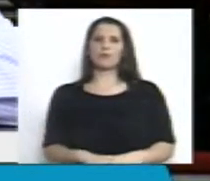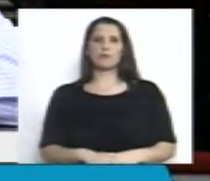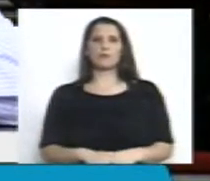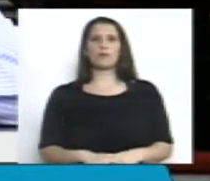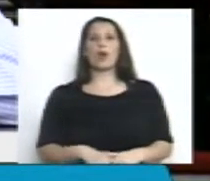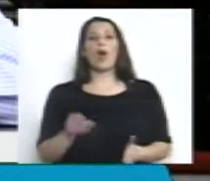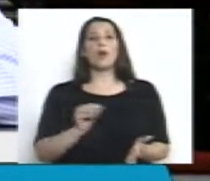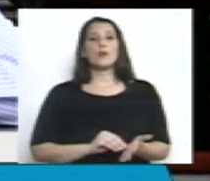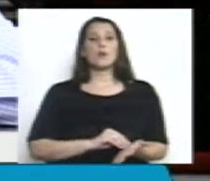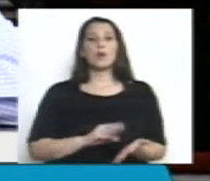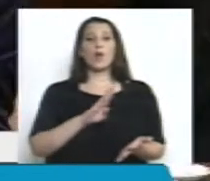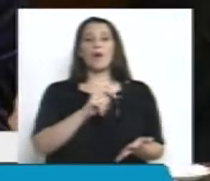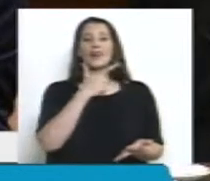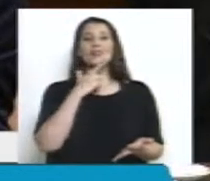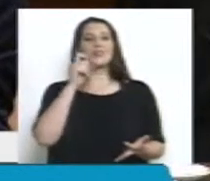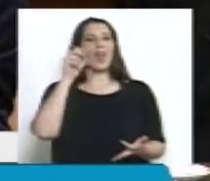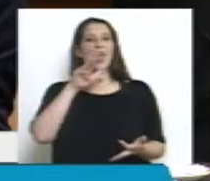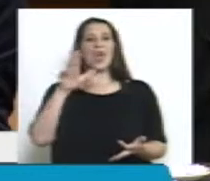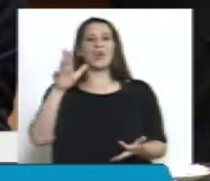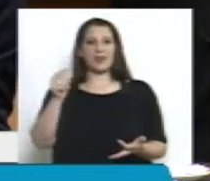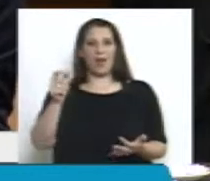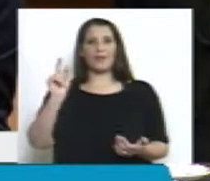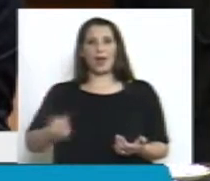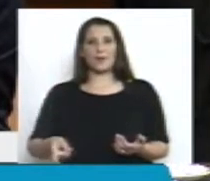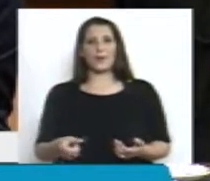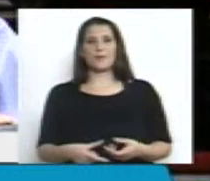Al diputado Basterra, por favor. Le pedimos,